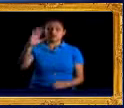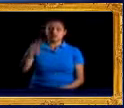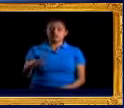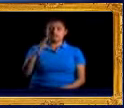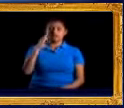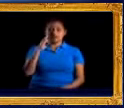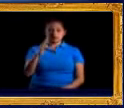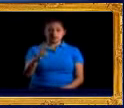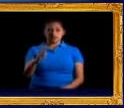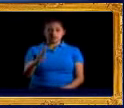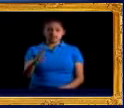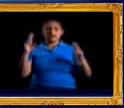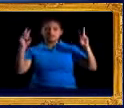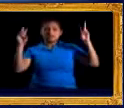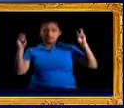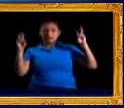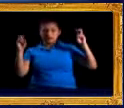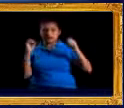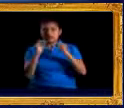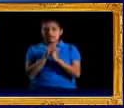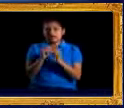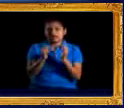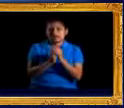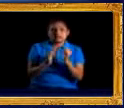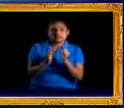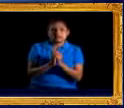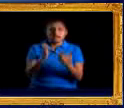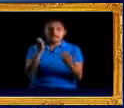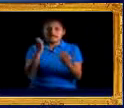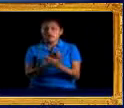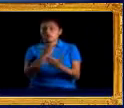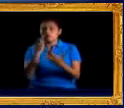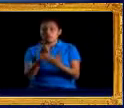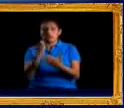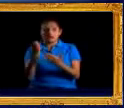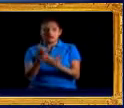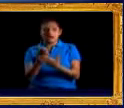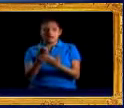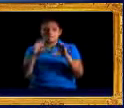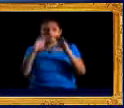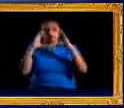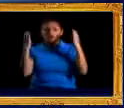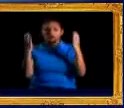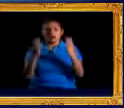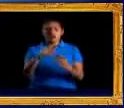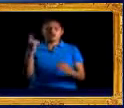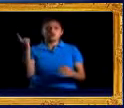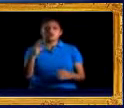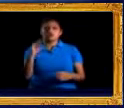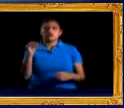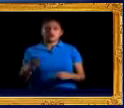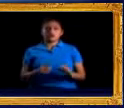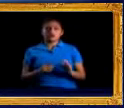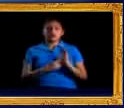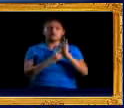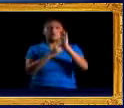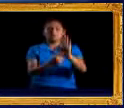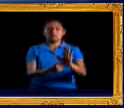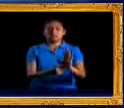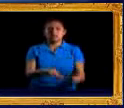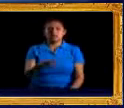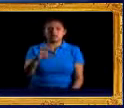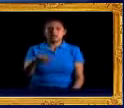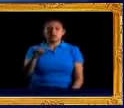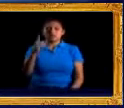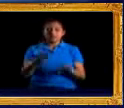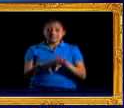ver el tema, la crisis económica mundial. Todo lo que le puse ahí era una plataforma, hermano,